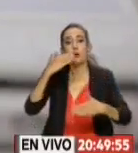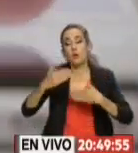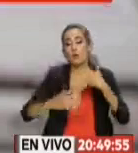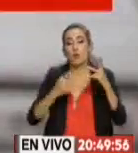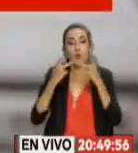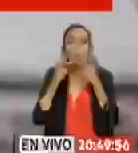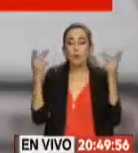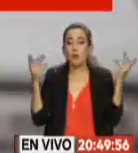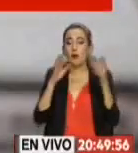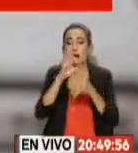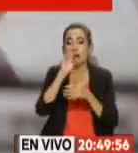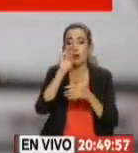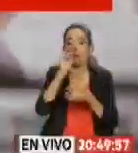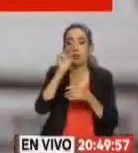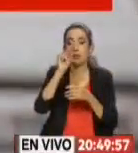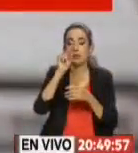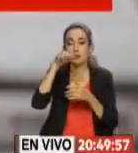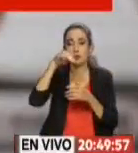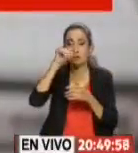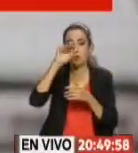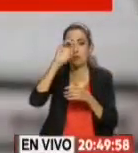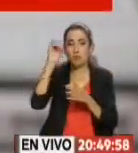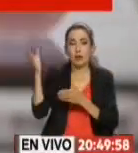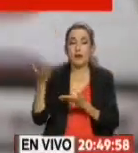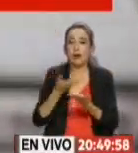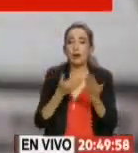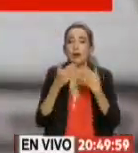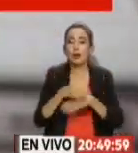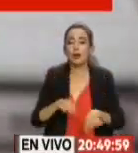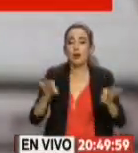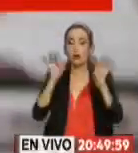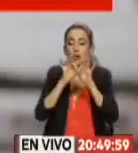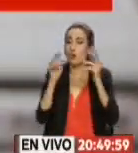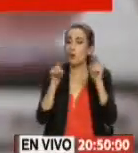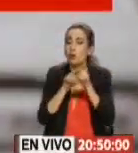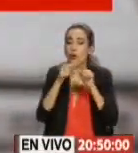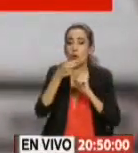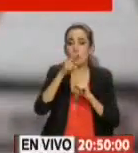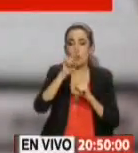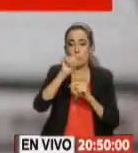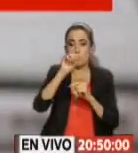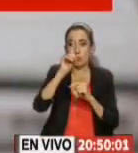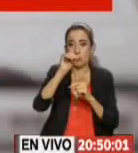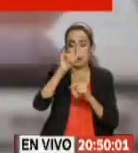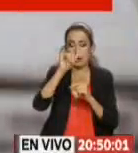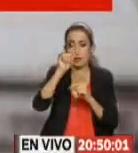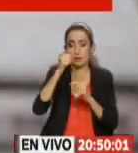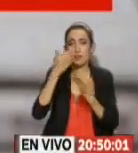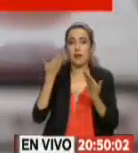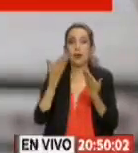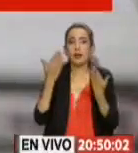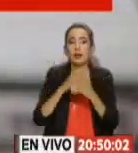en Tumaco fue neutralizado Tomás Solís Valencia, alias Guadaña, integrante de las disidencias